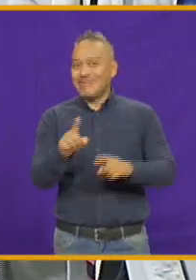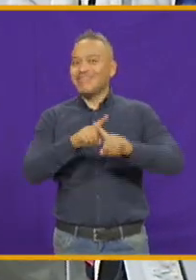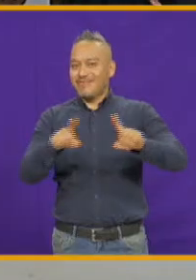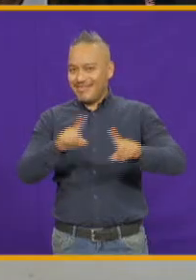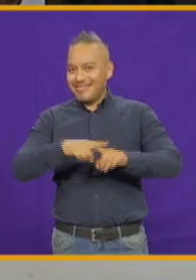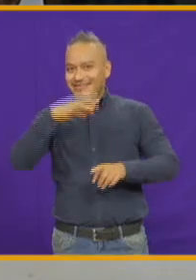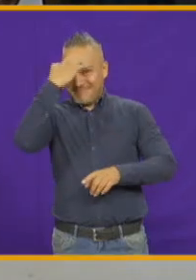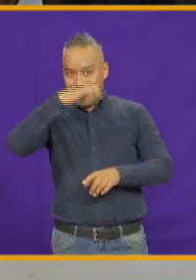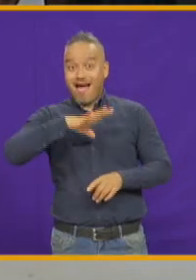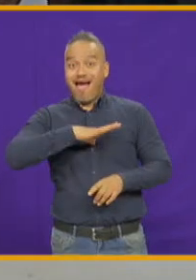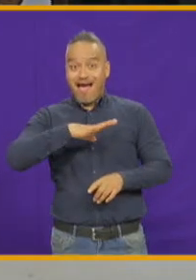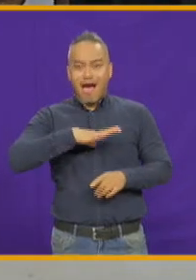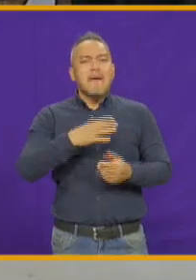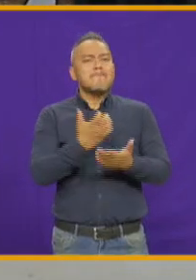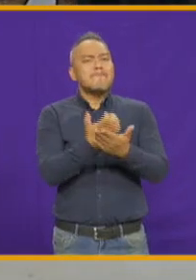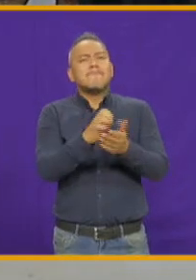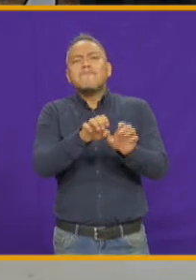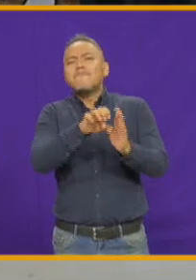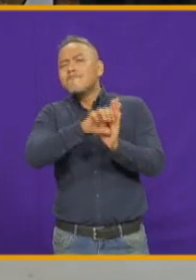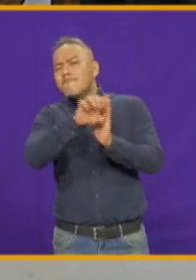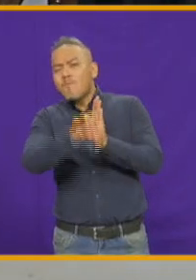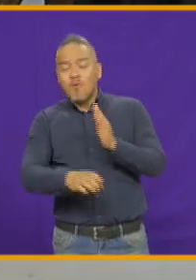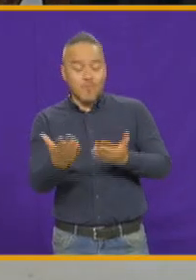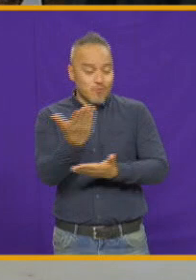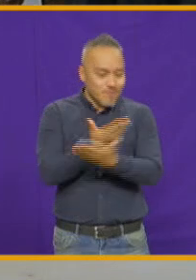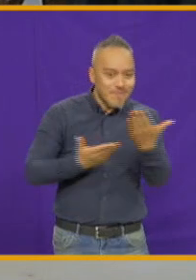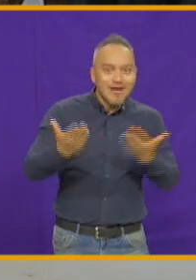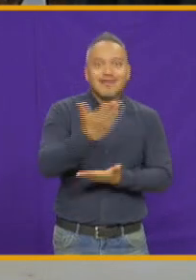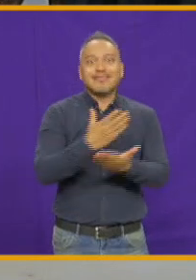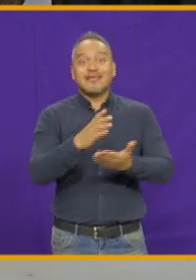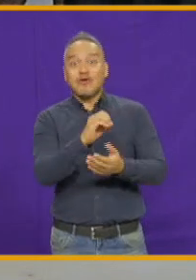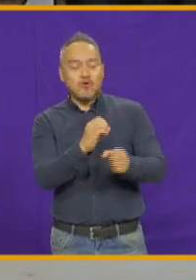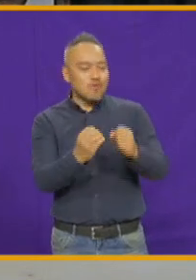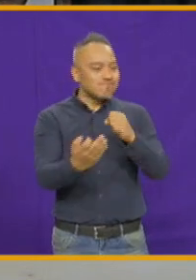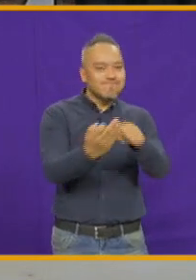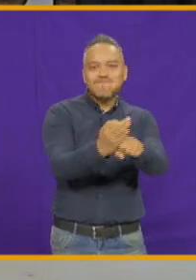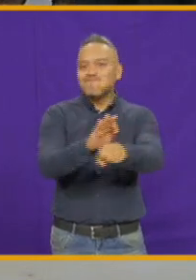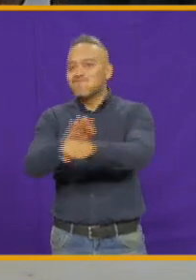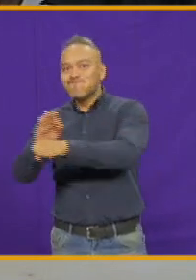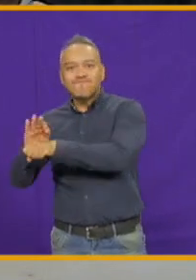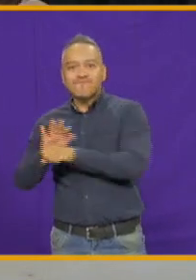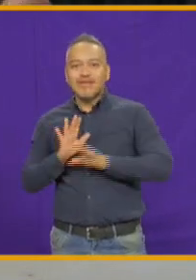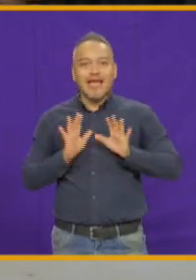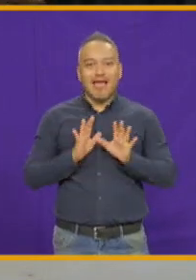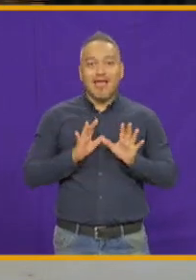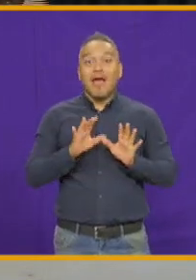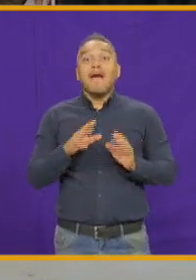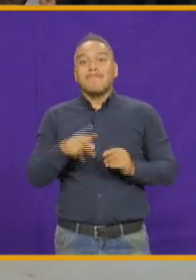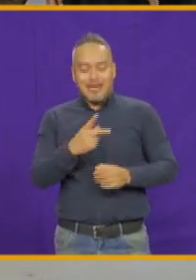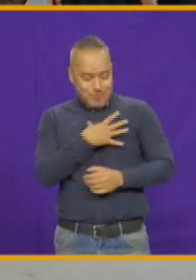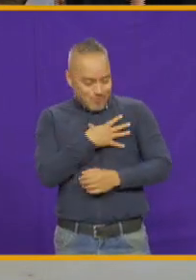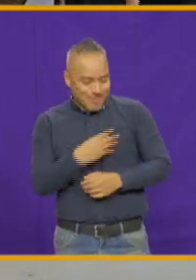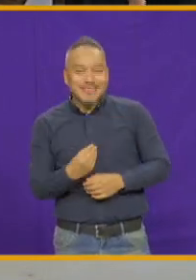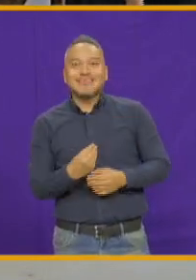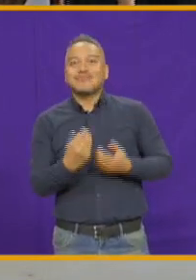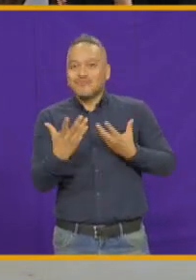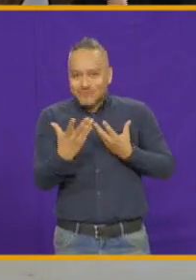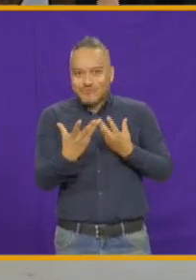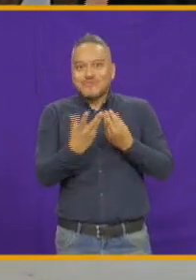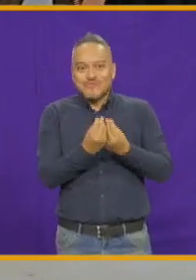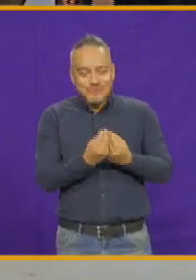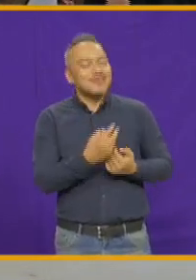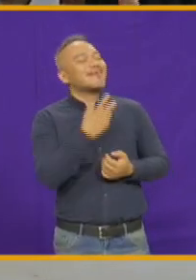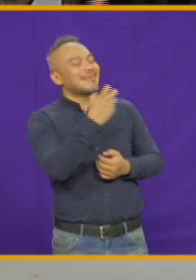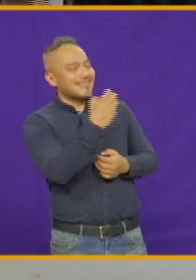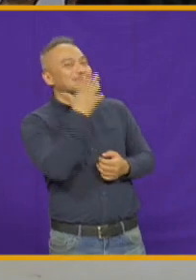convivir como pues apoyarte y las experiencias las vives con tus hijos no que eso es lo